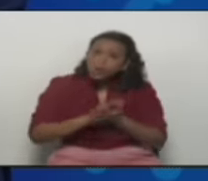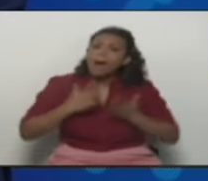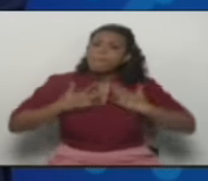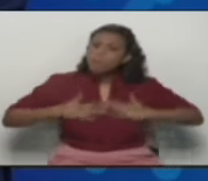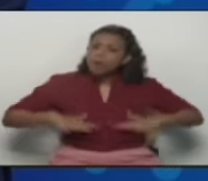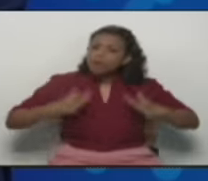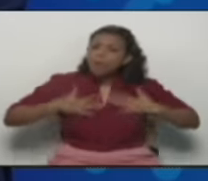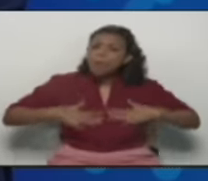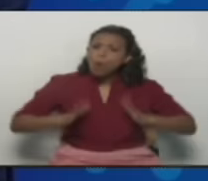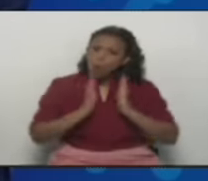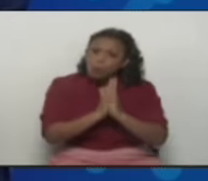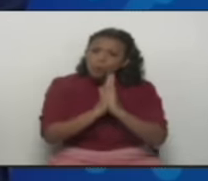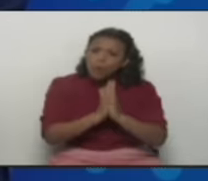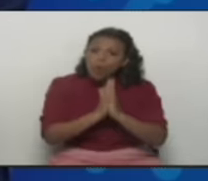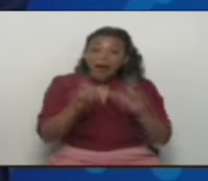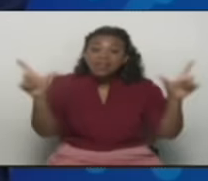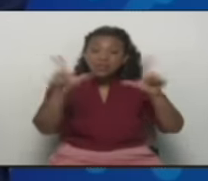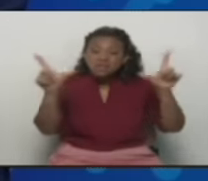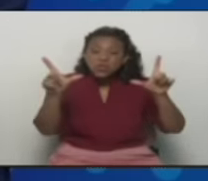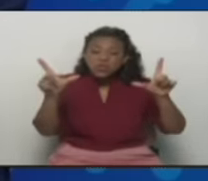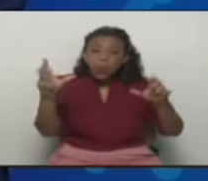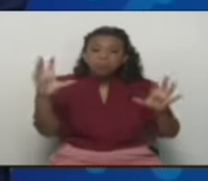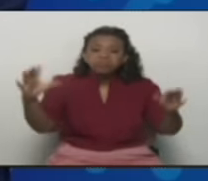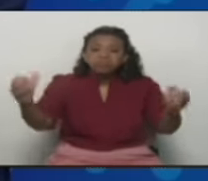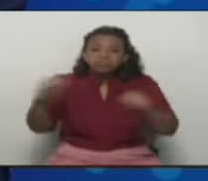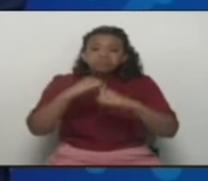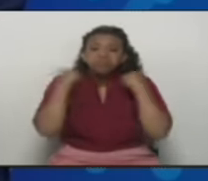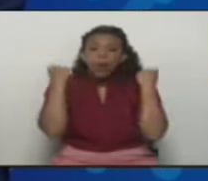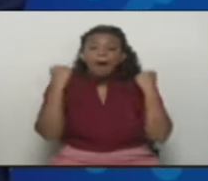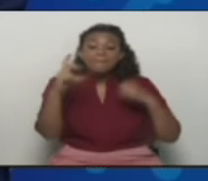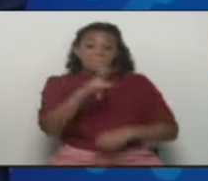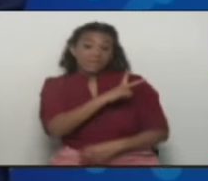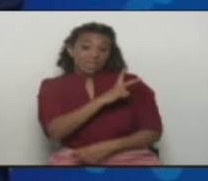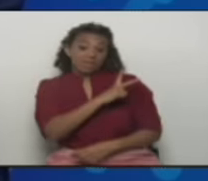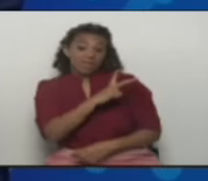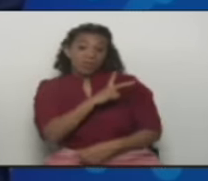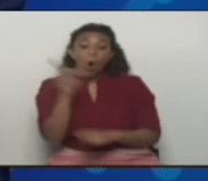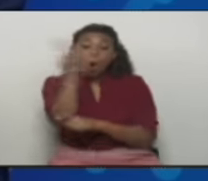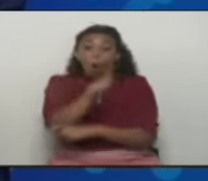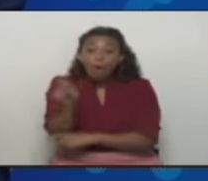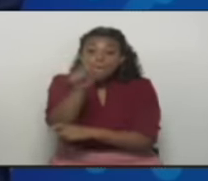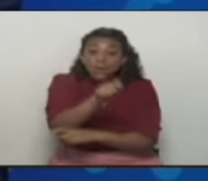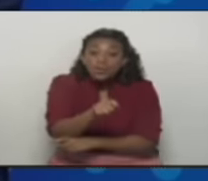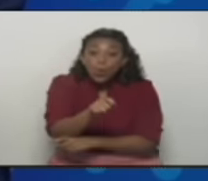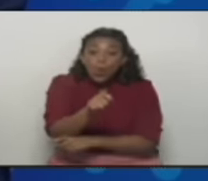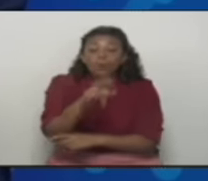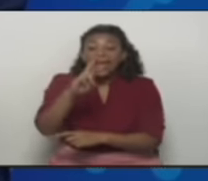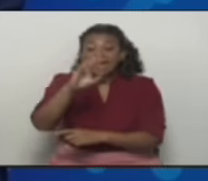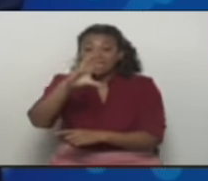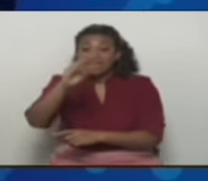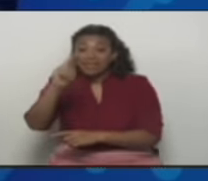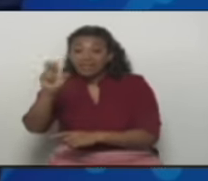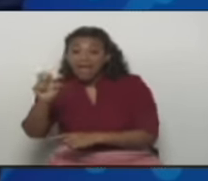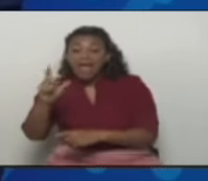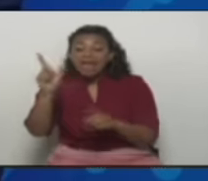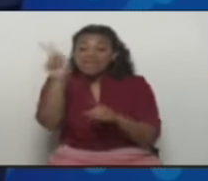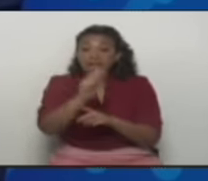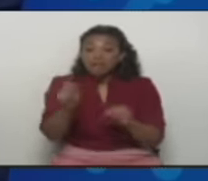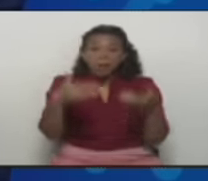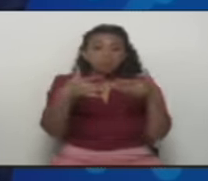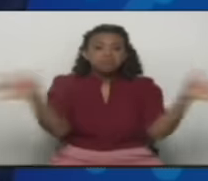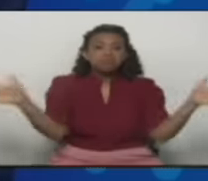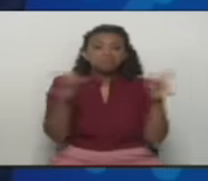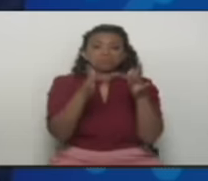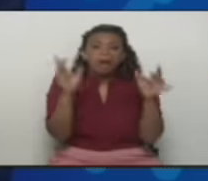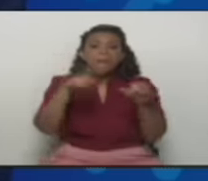paz, y las televisoras entonces, Venevisión, Globovisión, RCTV, Televense, salieron de la